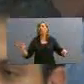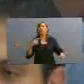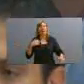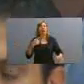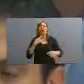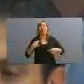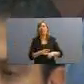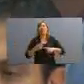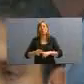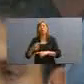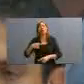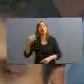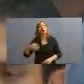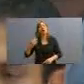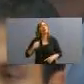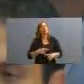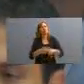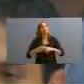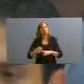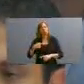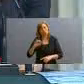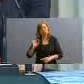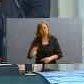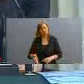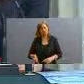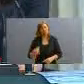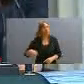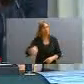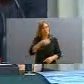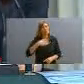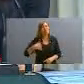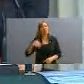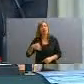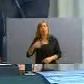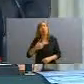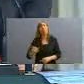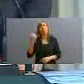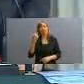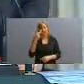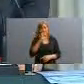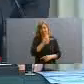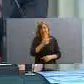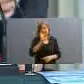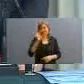Es un debate que nos debemos los argentinos. Porque el Poder Ejecutivo, los tres poderes del Estado,